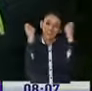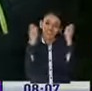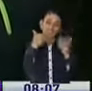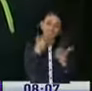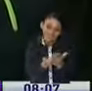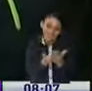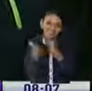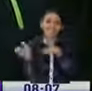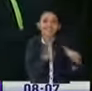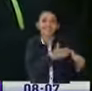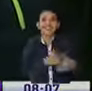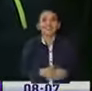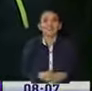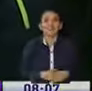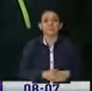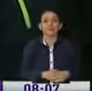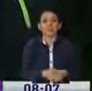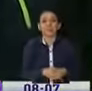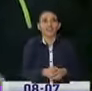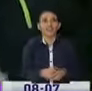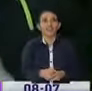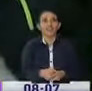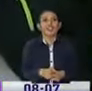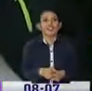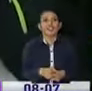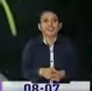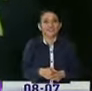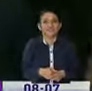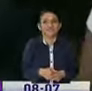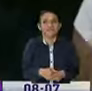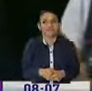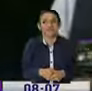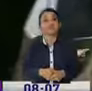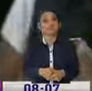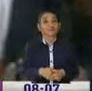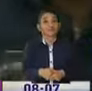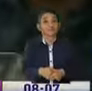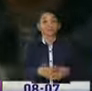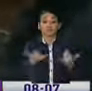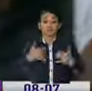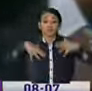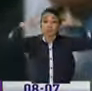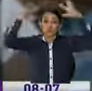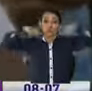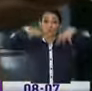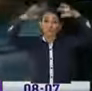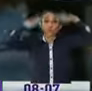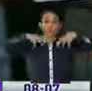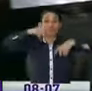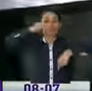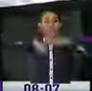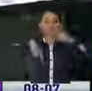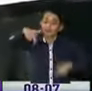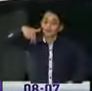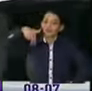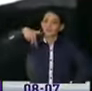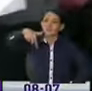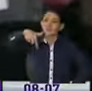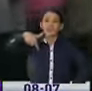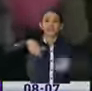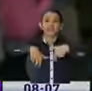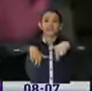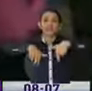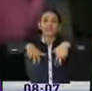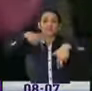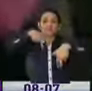comentar nuestras vivencias. Es que el momento de las lluvias no podemos caminar, todos llenos de lodo,